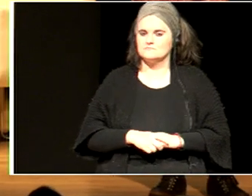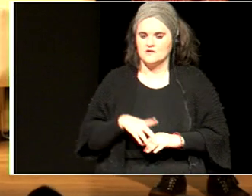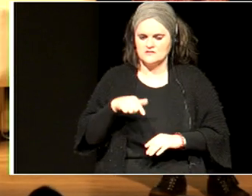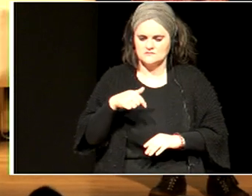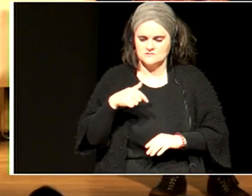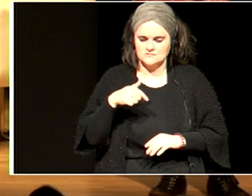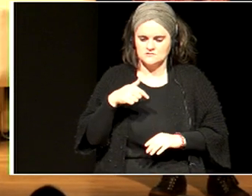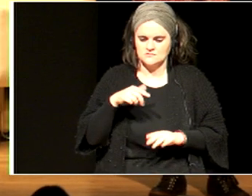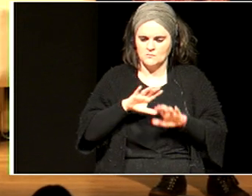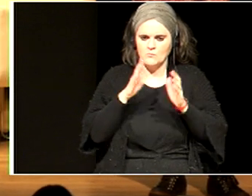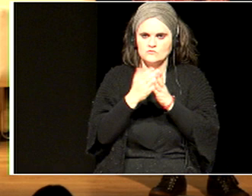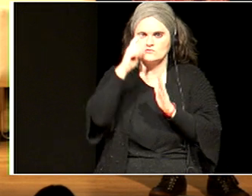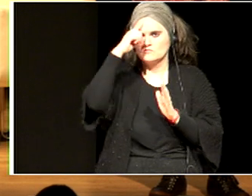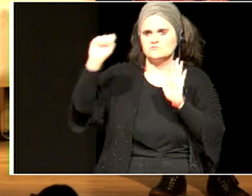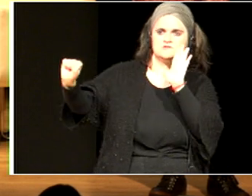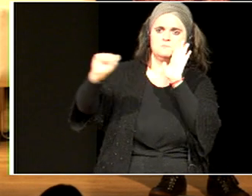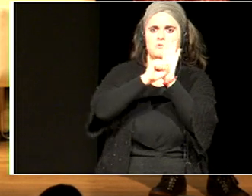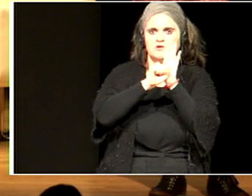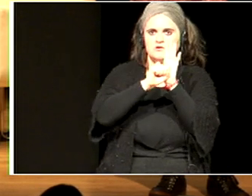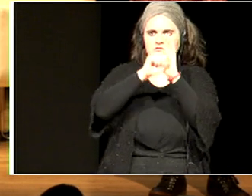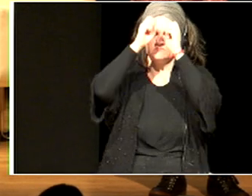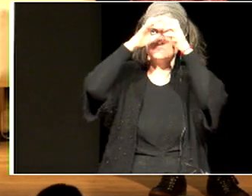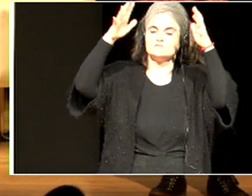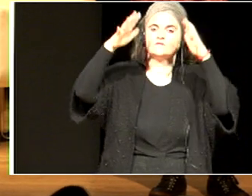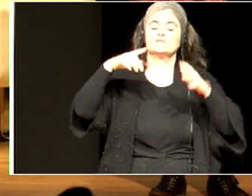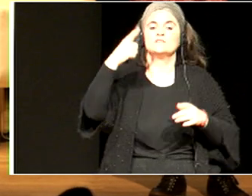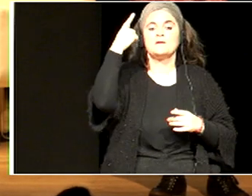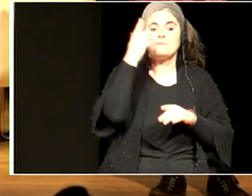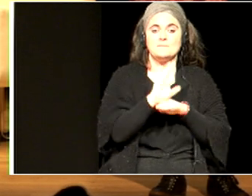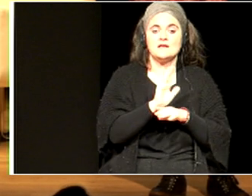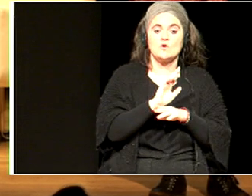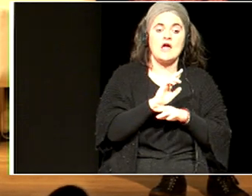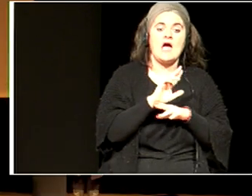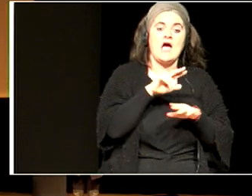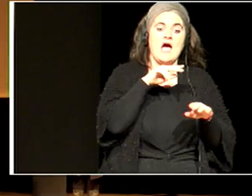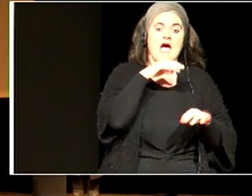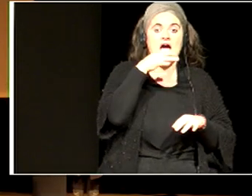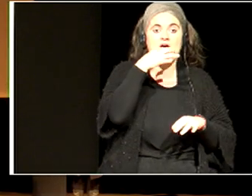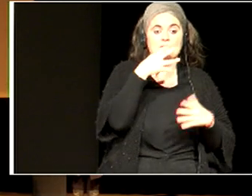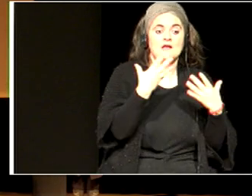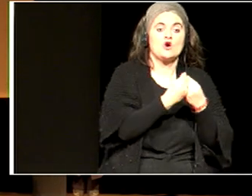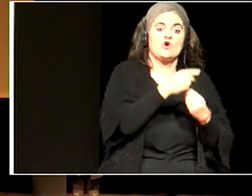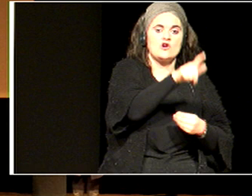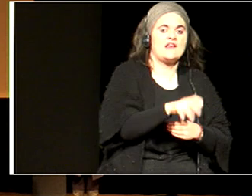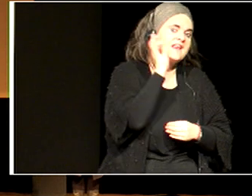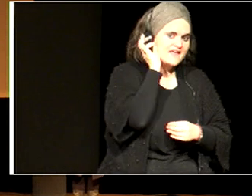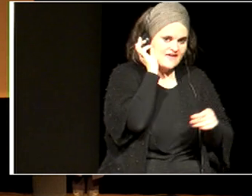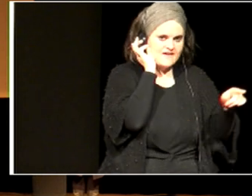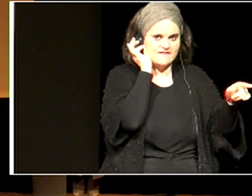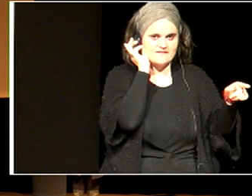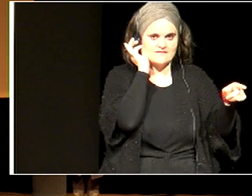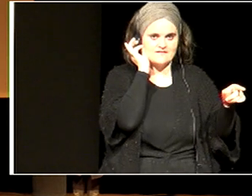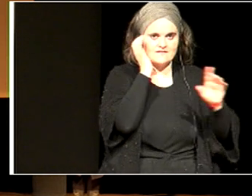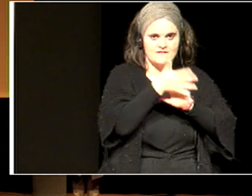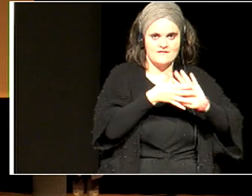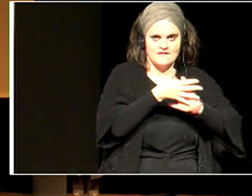simbólico que estamos dando hablé con ella no se diferencia mucho del tema de la